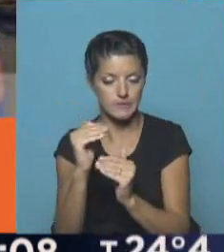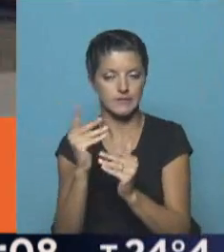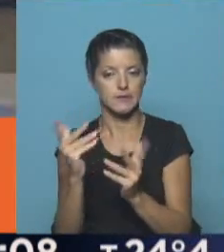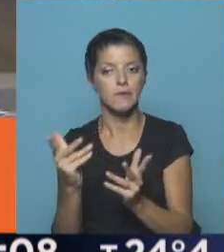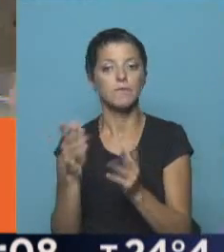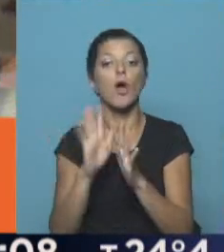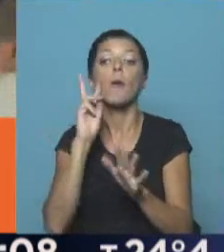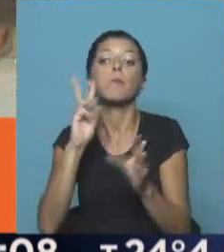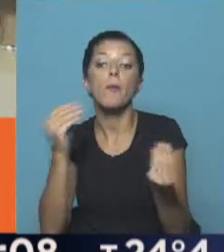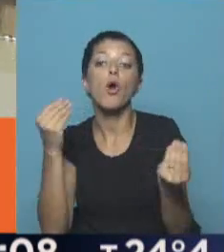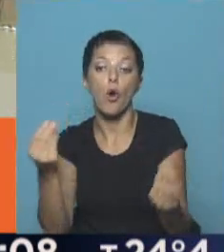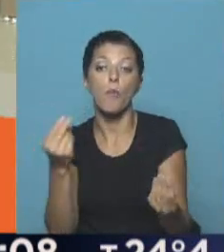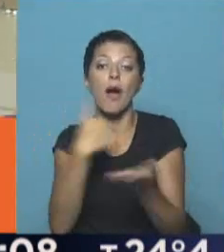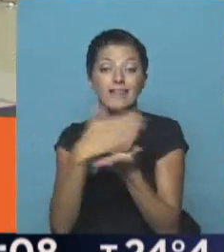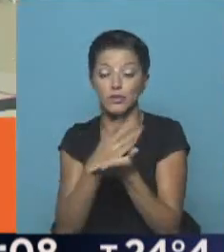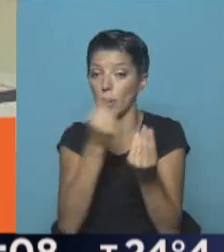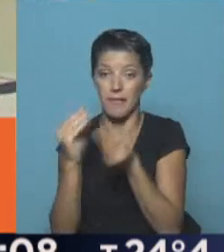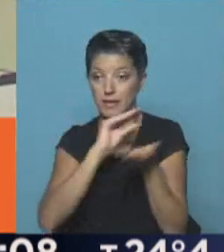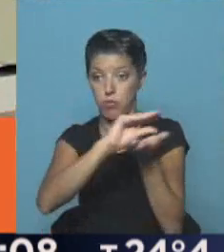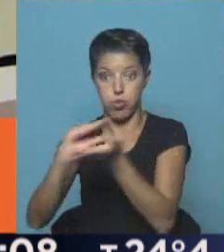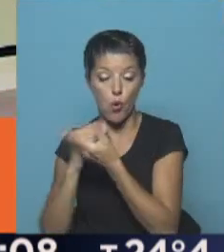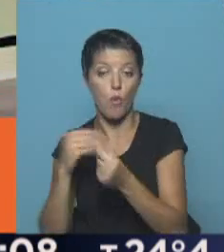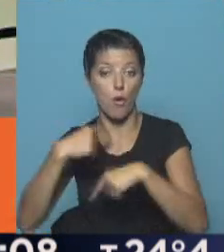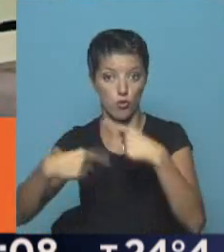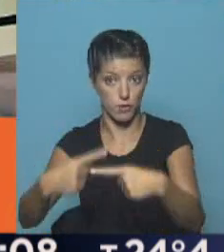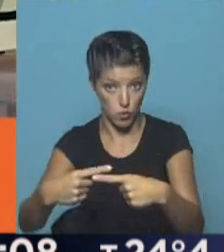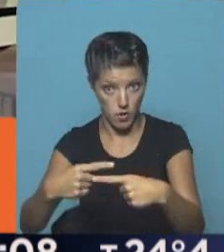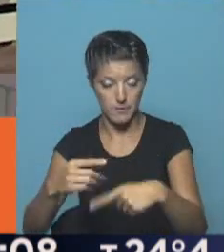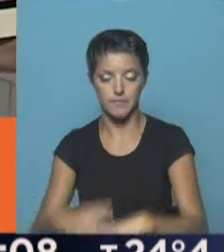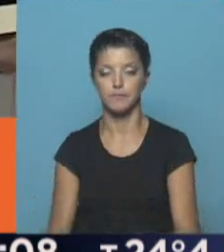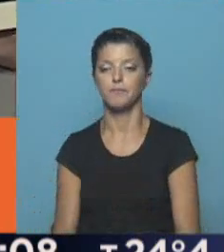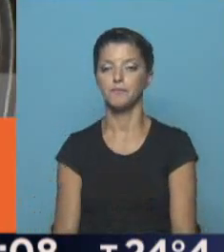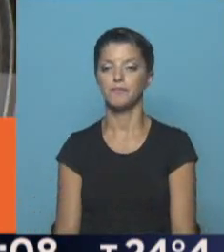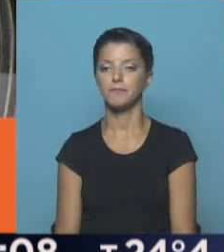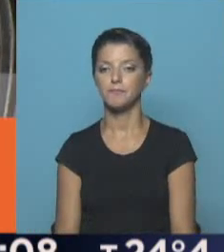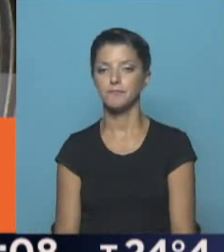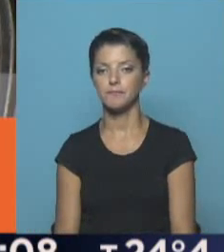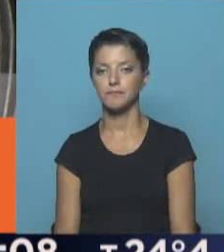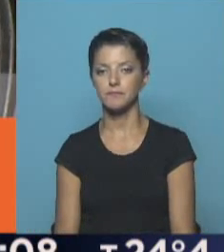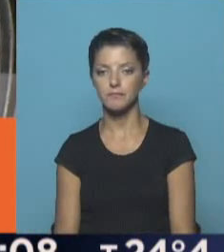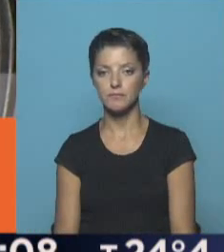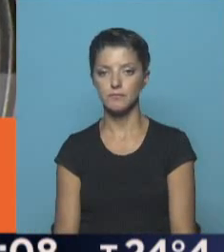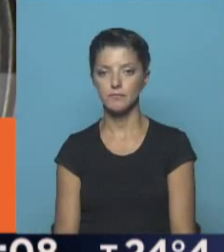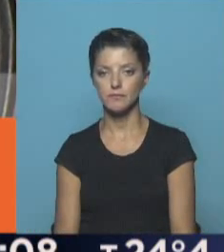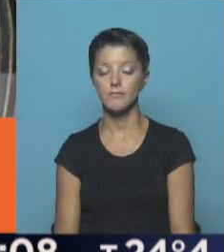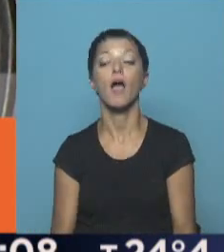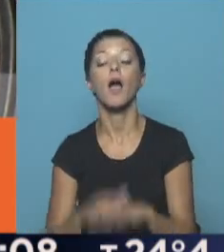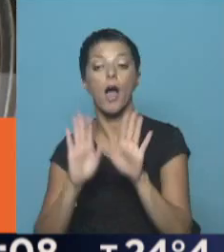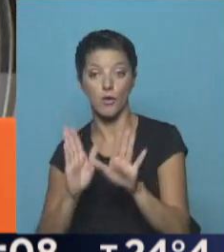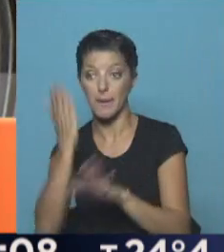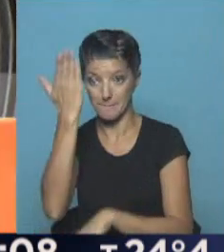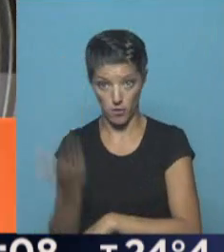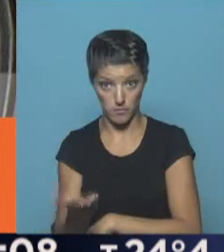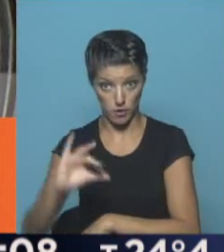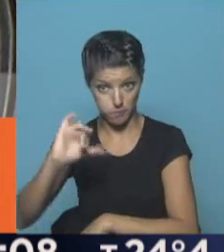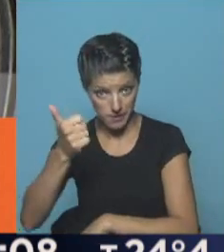cómo el gasto social se puede seguir sosteniendo. Lo que sí ha representado la victoria de Lenín Moreno es